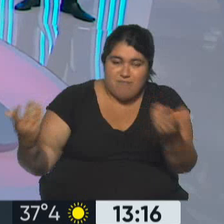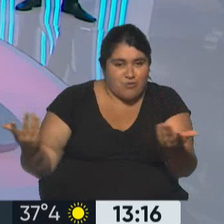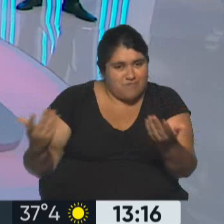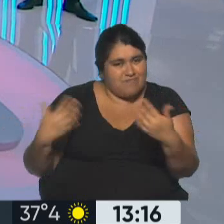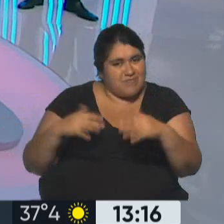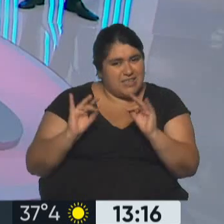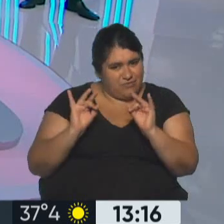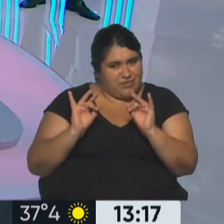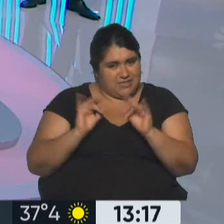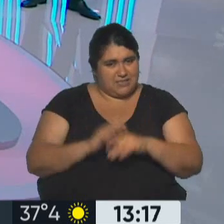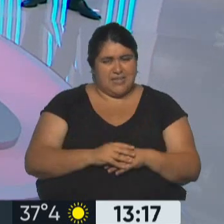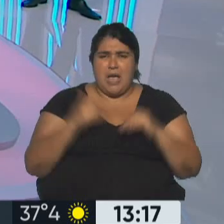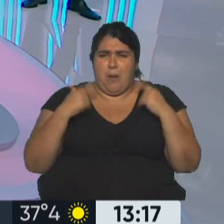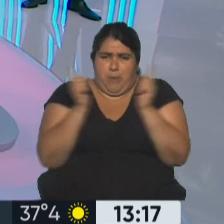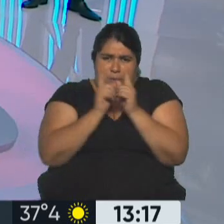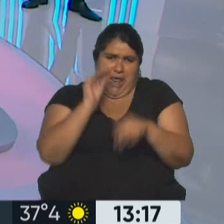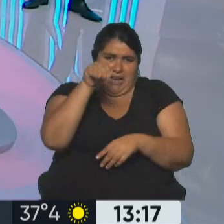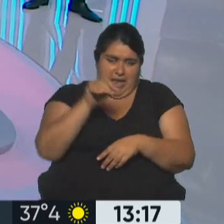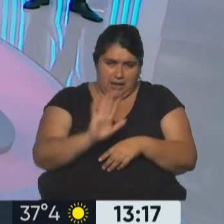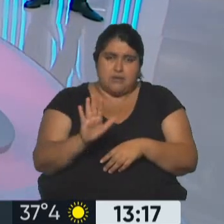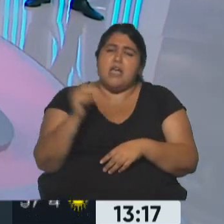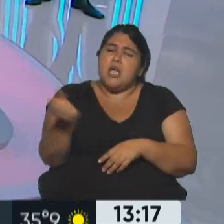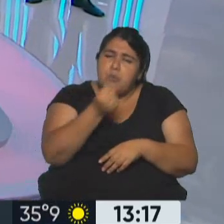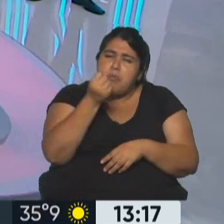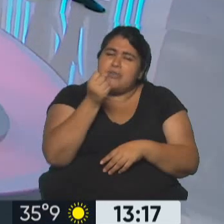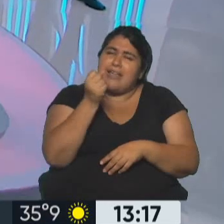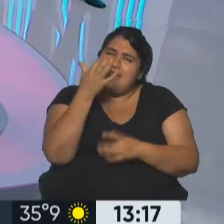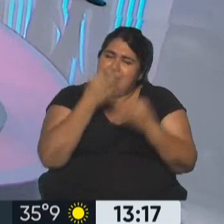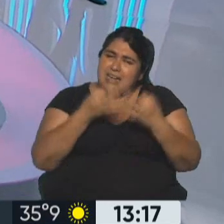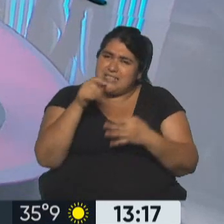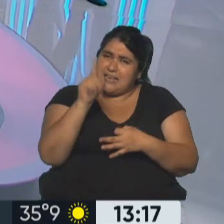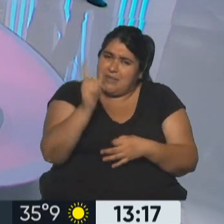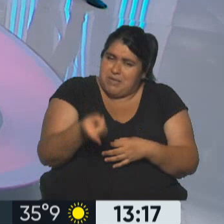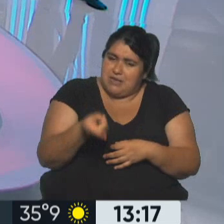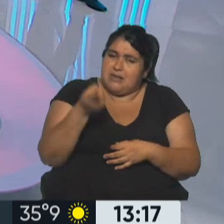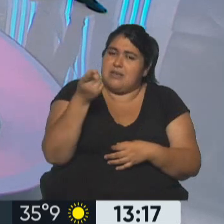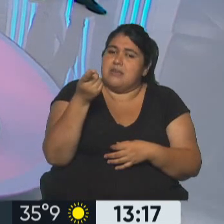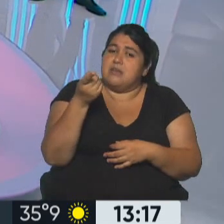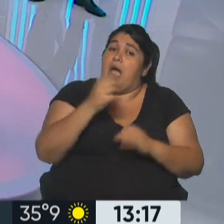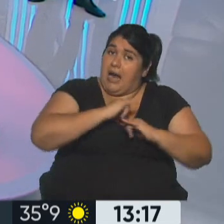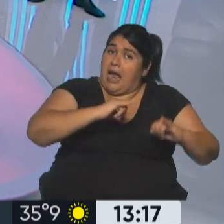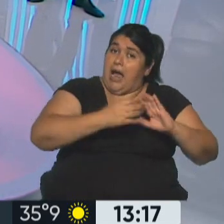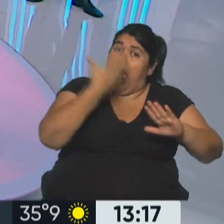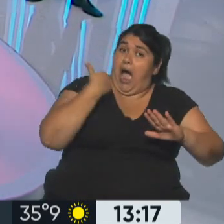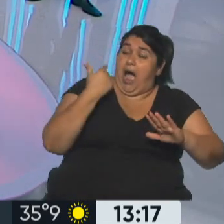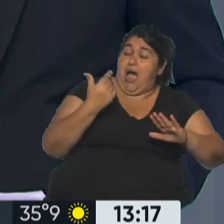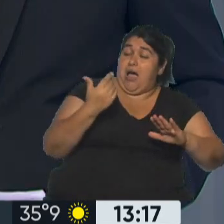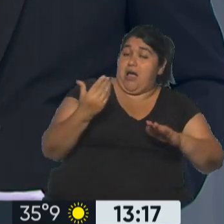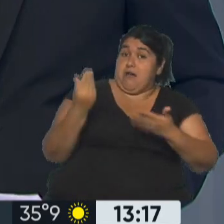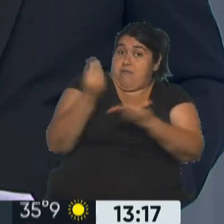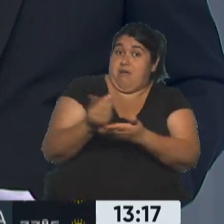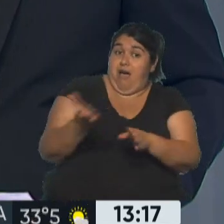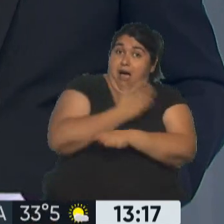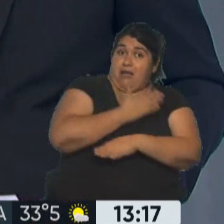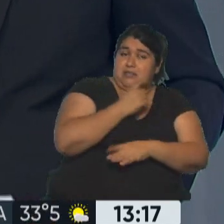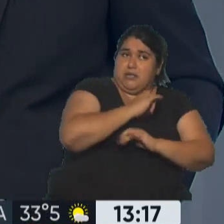que es genuino Boric en Muy ese breve, sentido. pero también no hay que perder de vista algo. Es verdad que estaban en las campañas estaban los reclamos del estallido, es